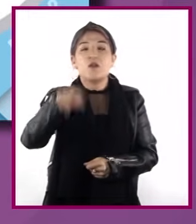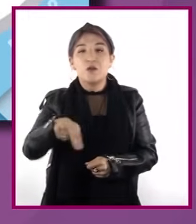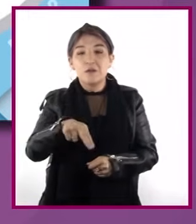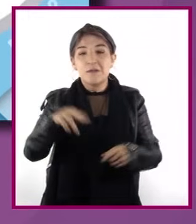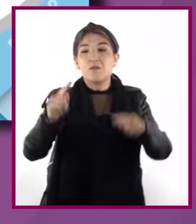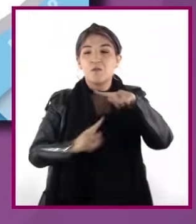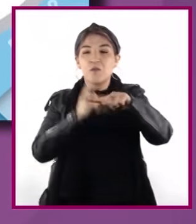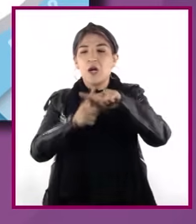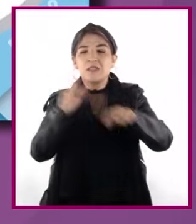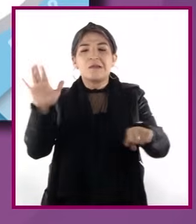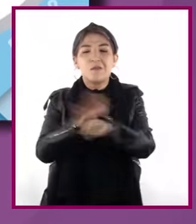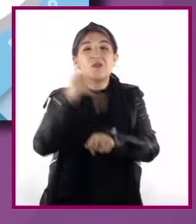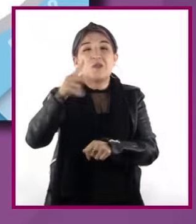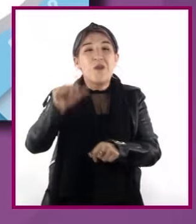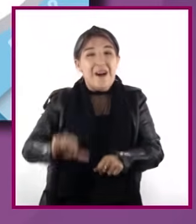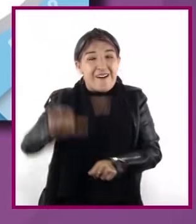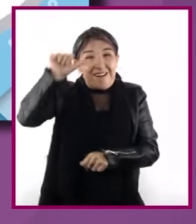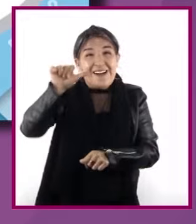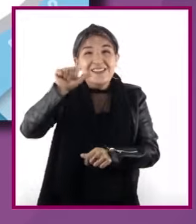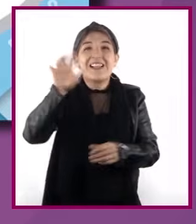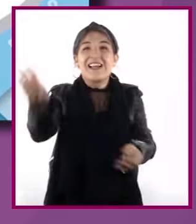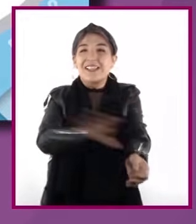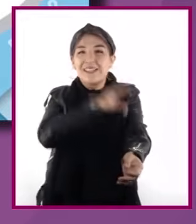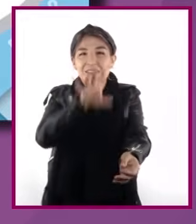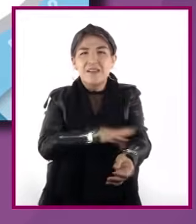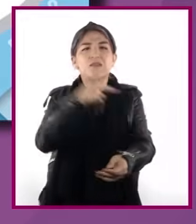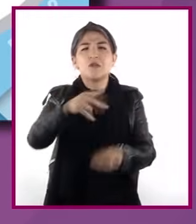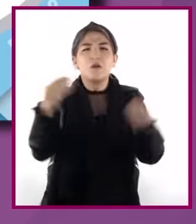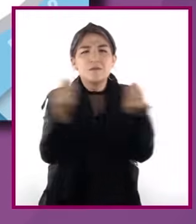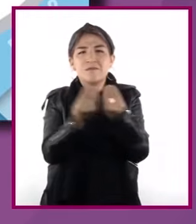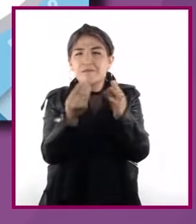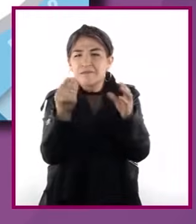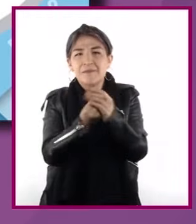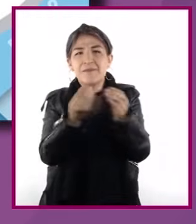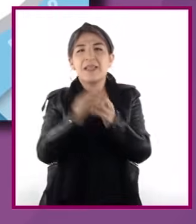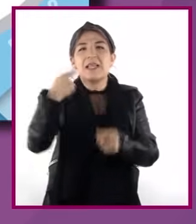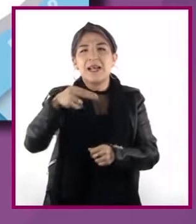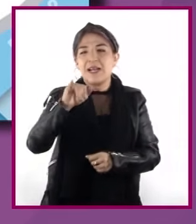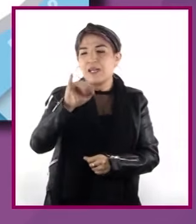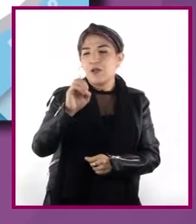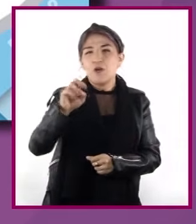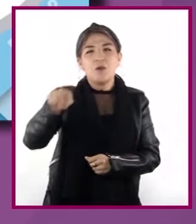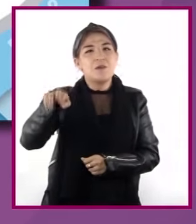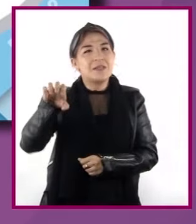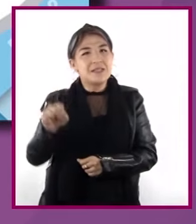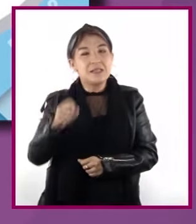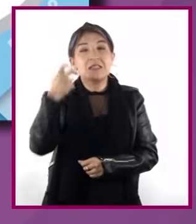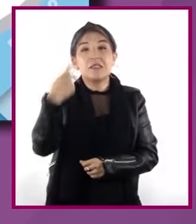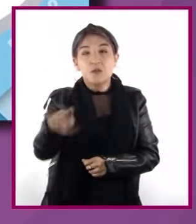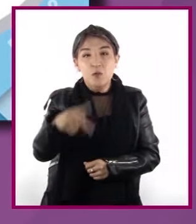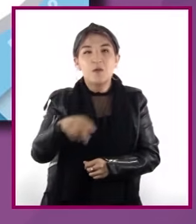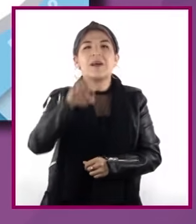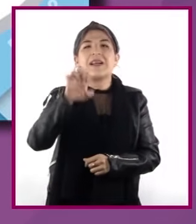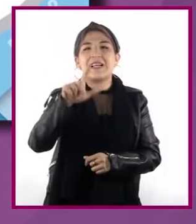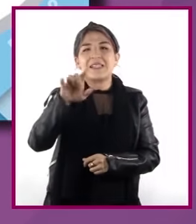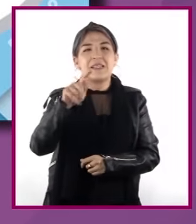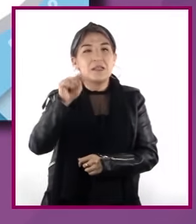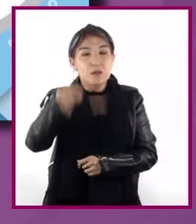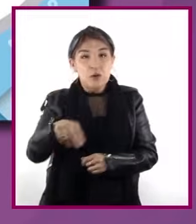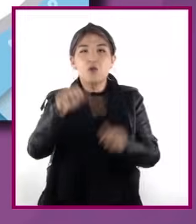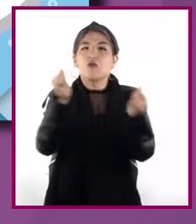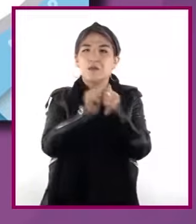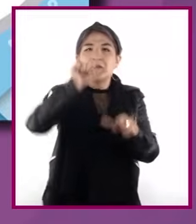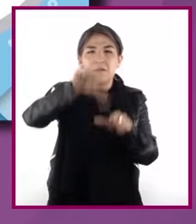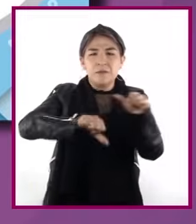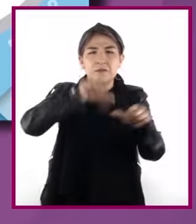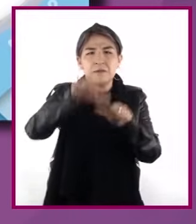energías. Las partículas que me componen reciben el nombre de iones. Son los electrones y los átomos que